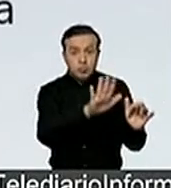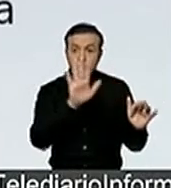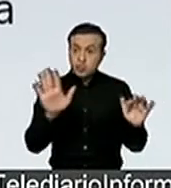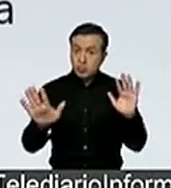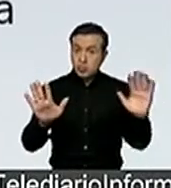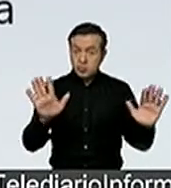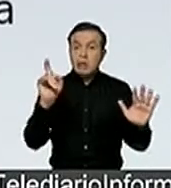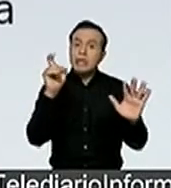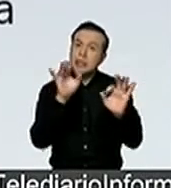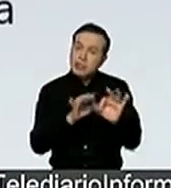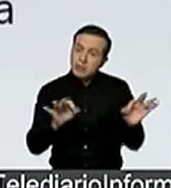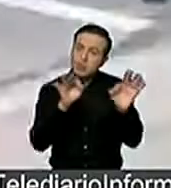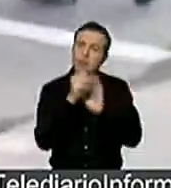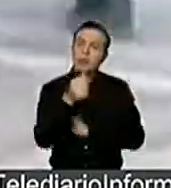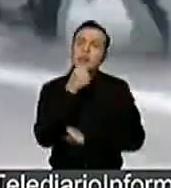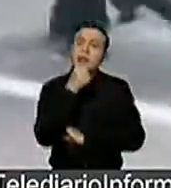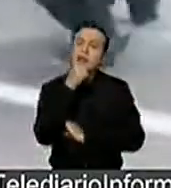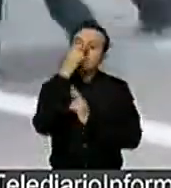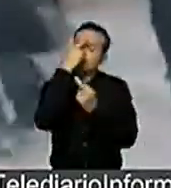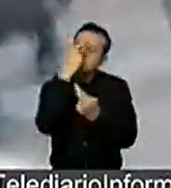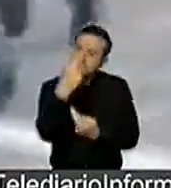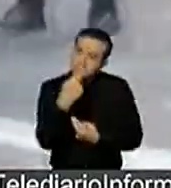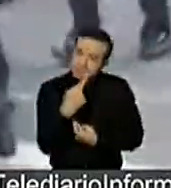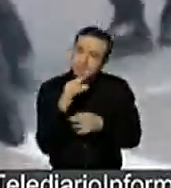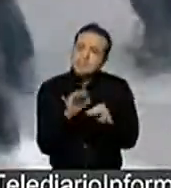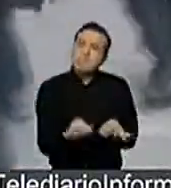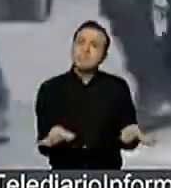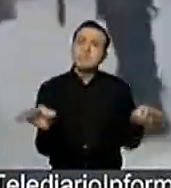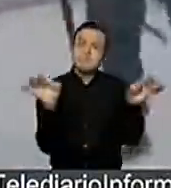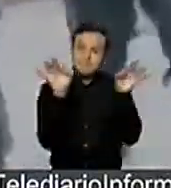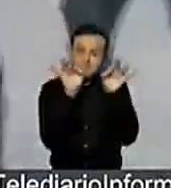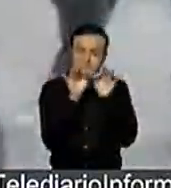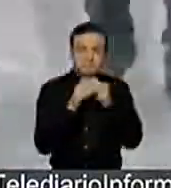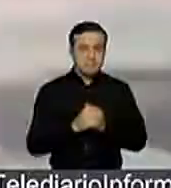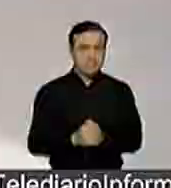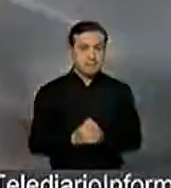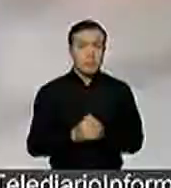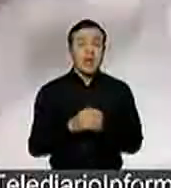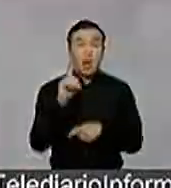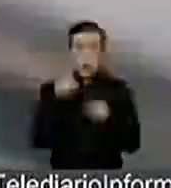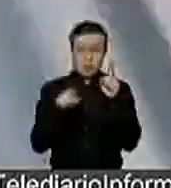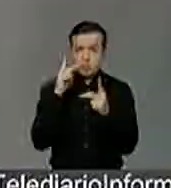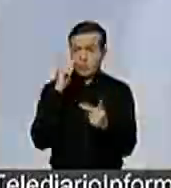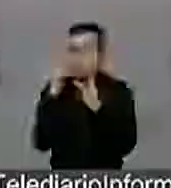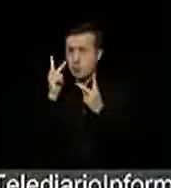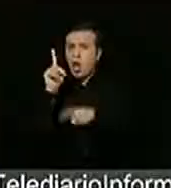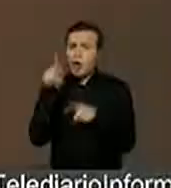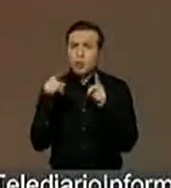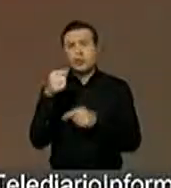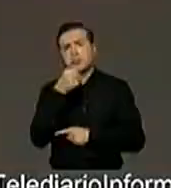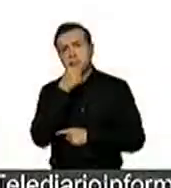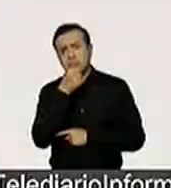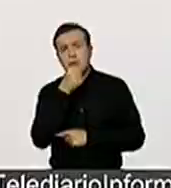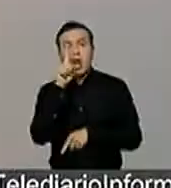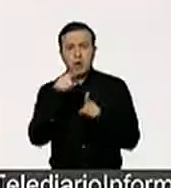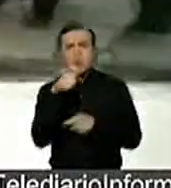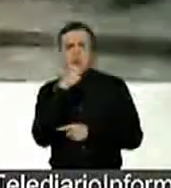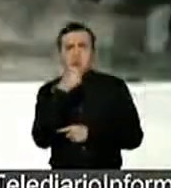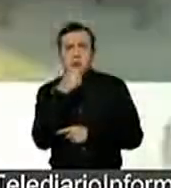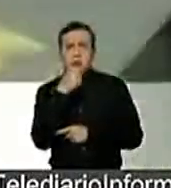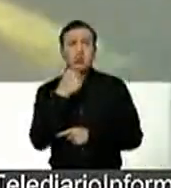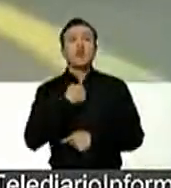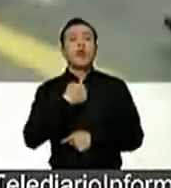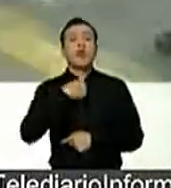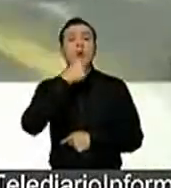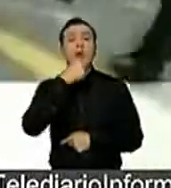prensa que está informando en protestas. Y es que las imágenes son claras. Pese a que muchos se identificaron como prensa, fueron atacados,